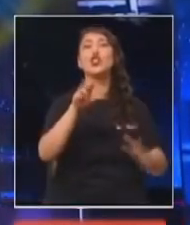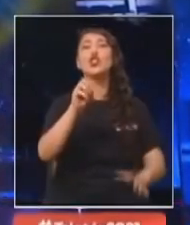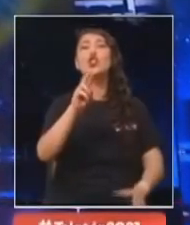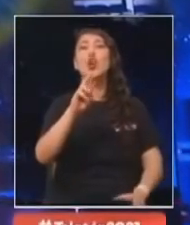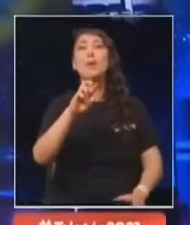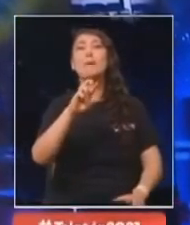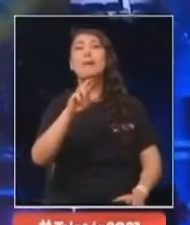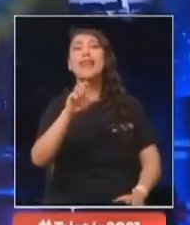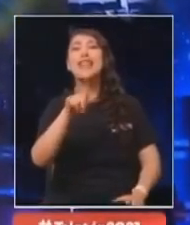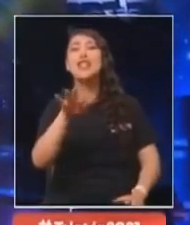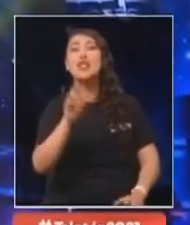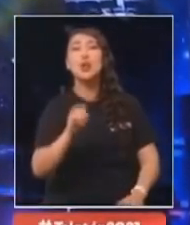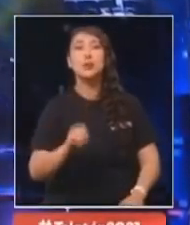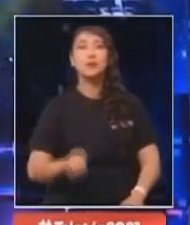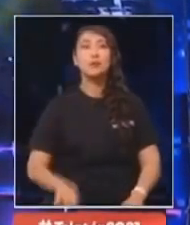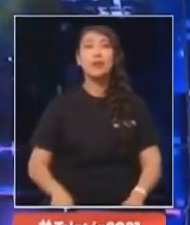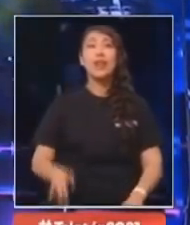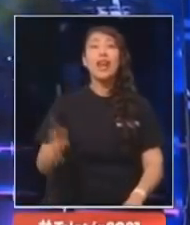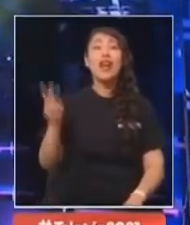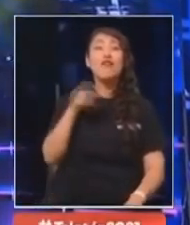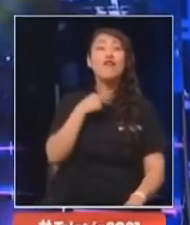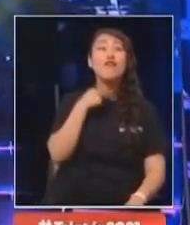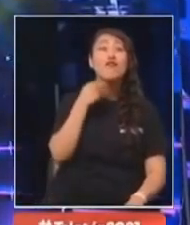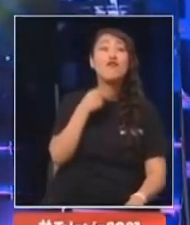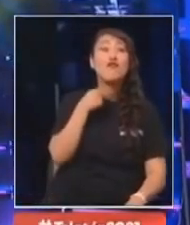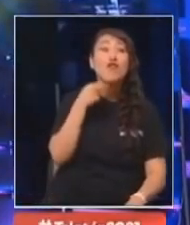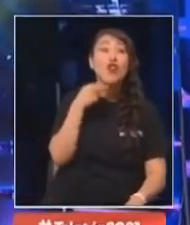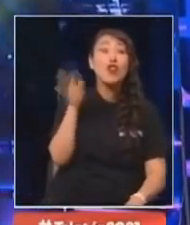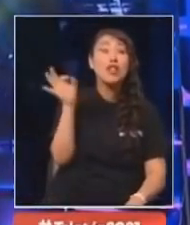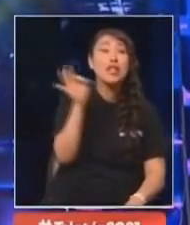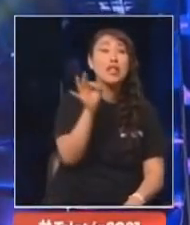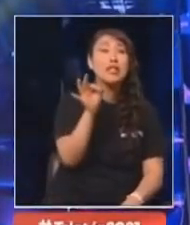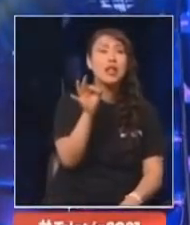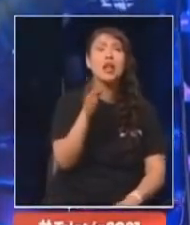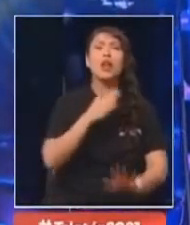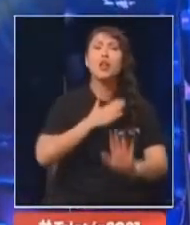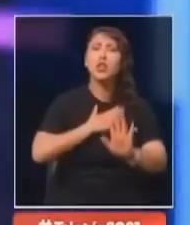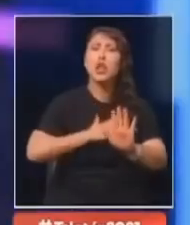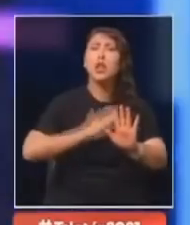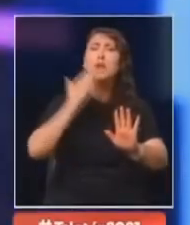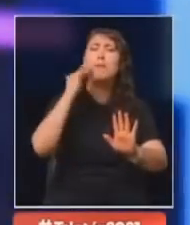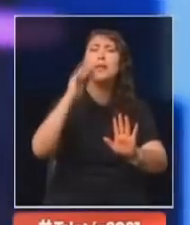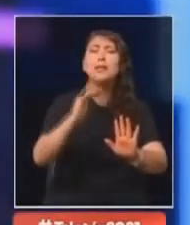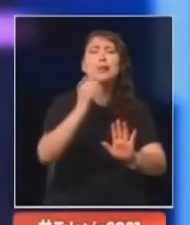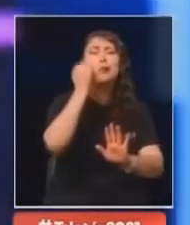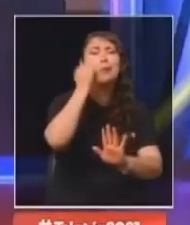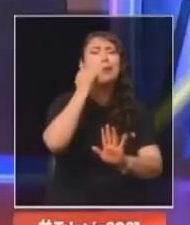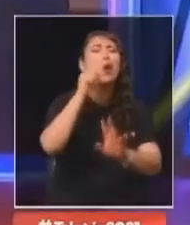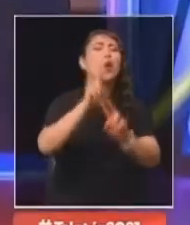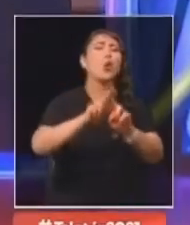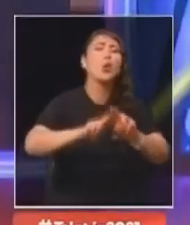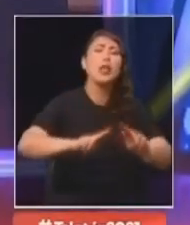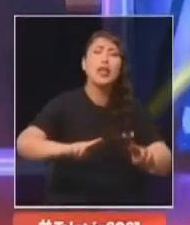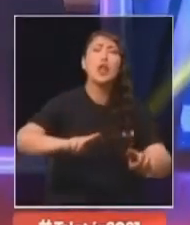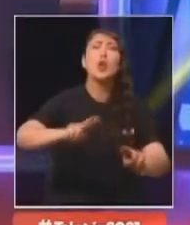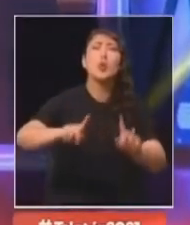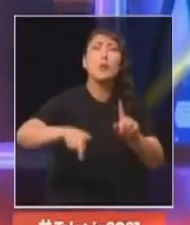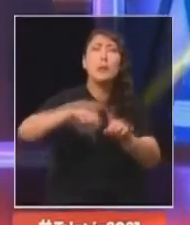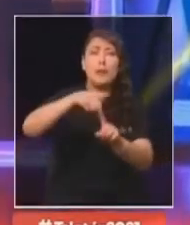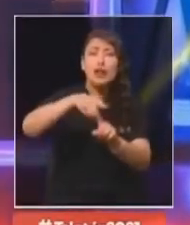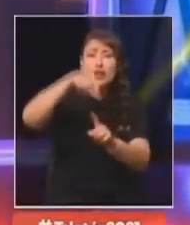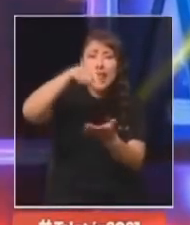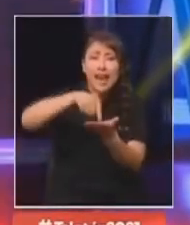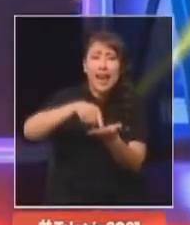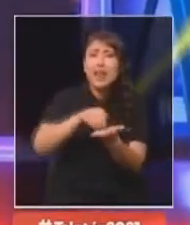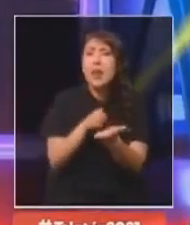A ver, estoy siendo igual, güey. Mi niño, tranquilo, mi niño. Eso. Con confianza, mi niño. Eso, yes. Confidence. No, al centro del center, of